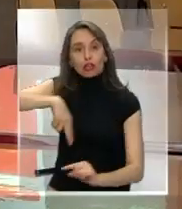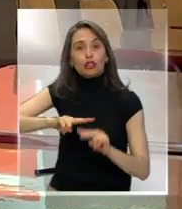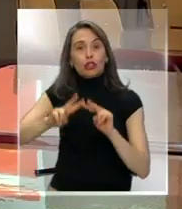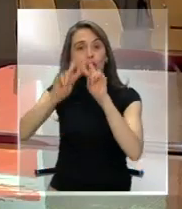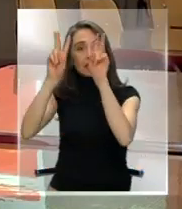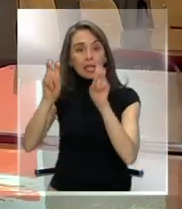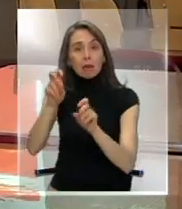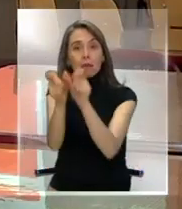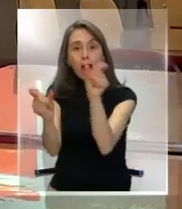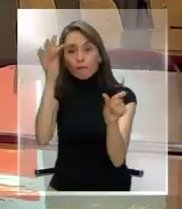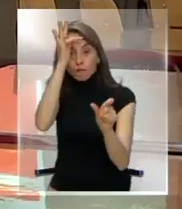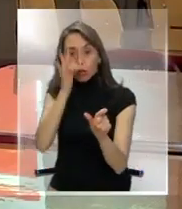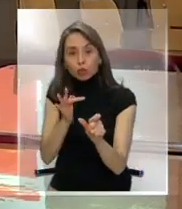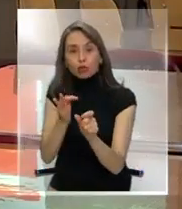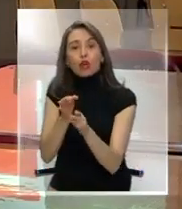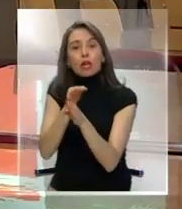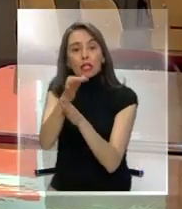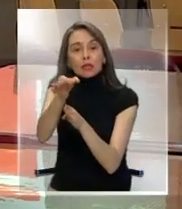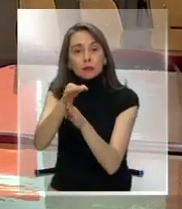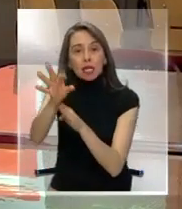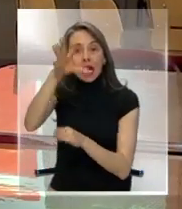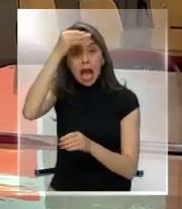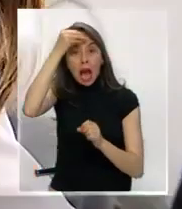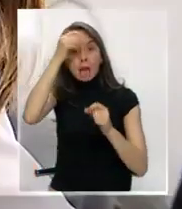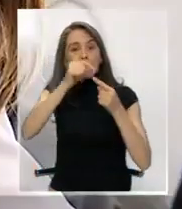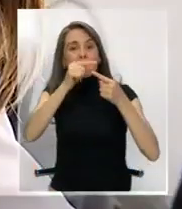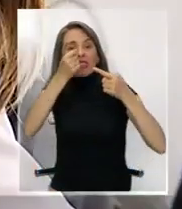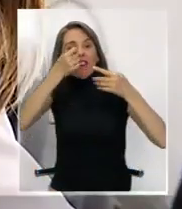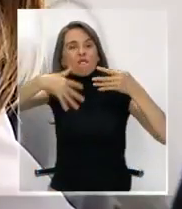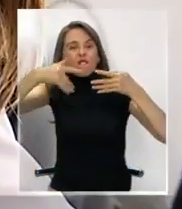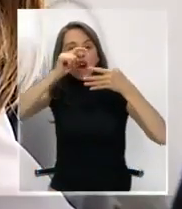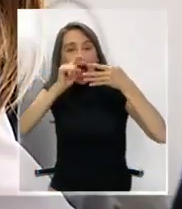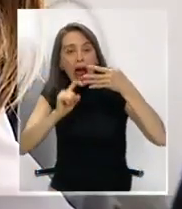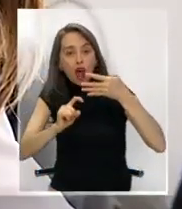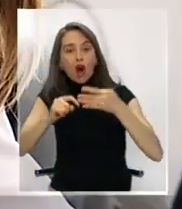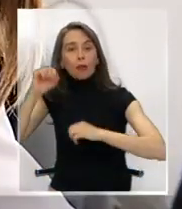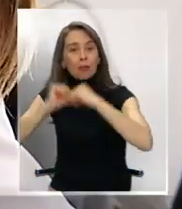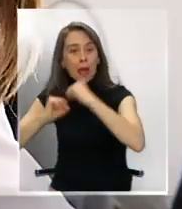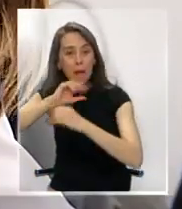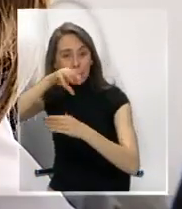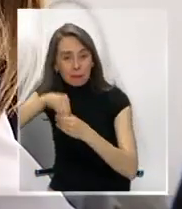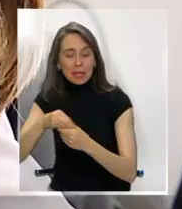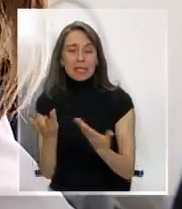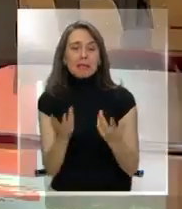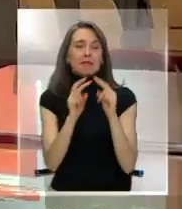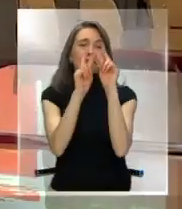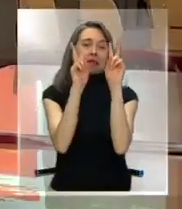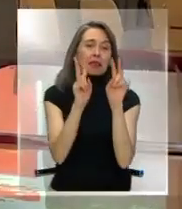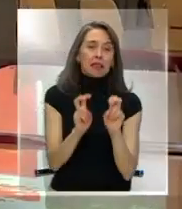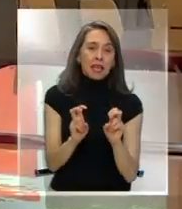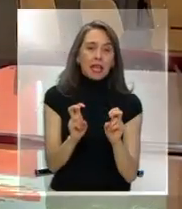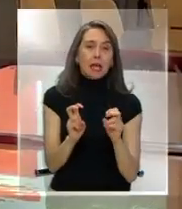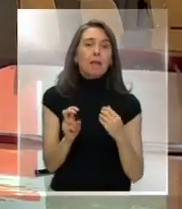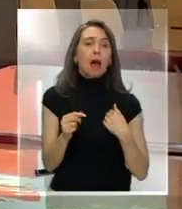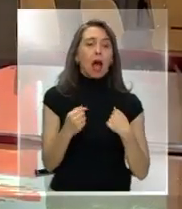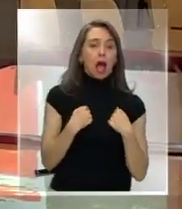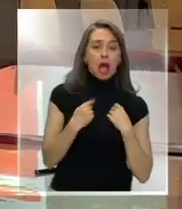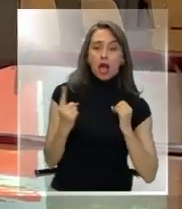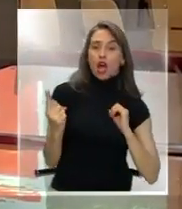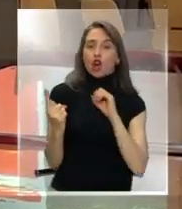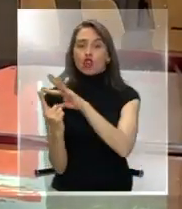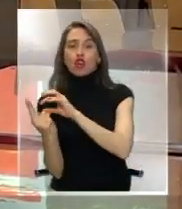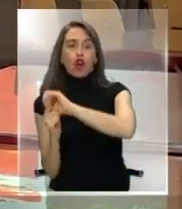inducción de personal, por ejemplo, que aprendan los valores, también se pueden hacer temas de contagio de valores